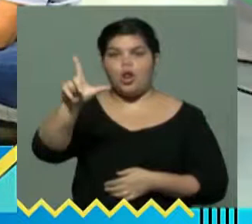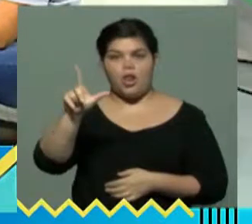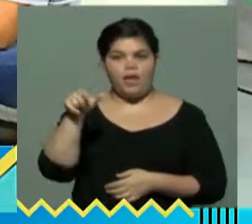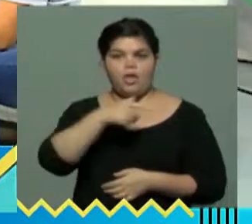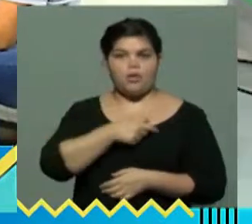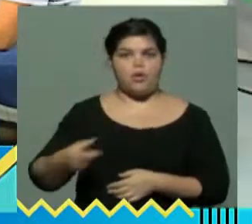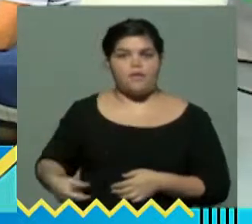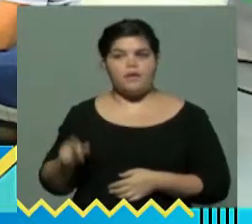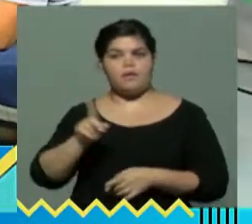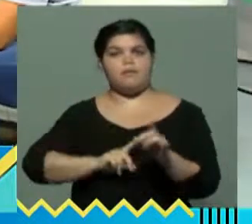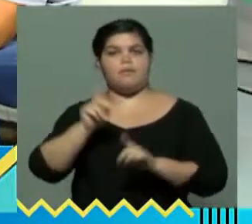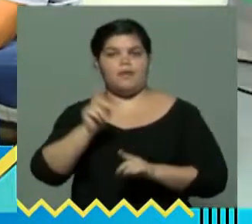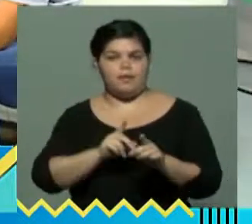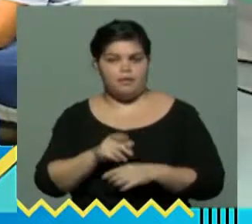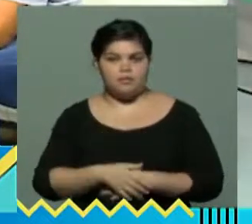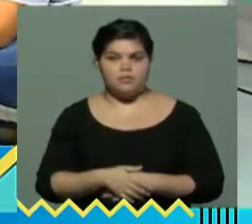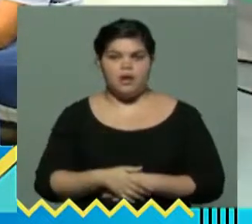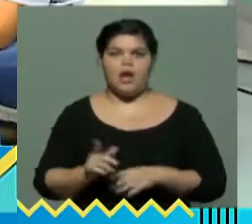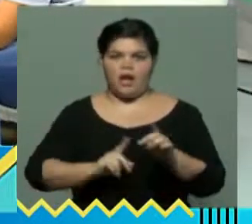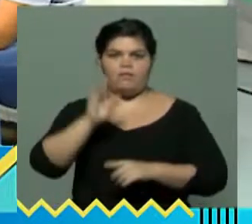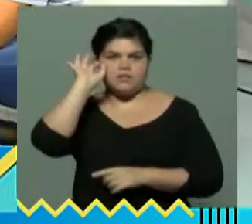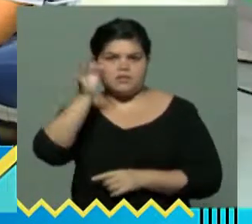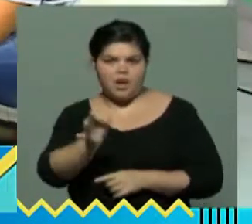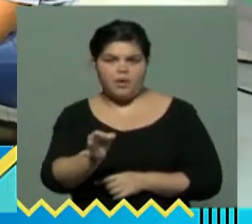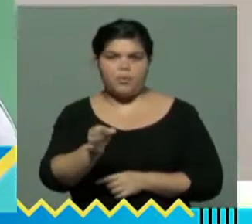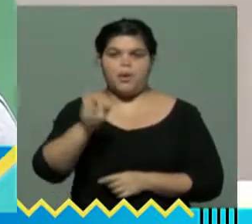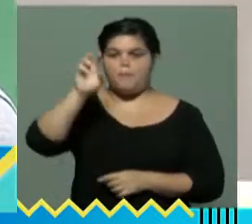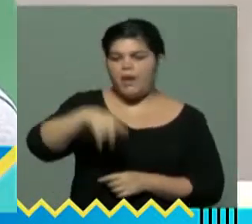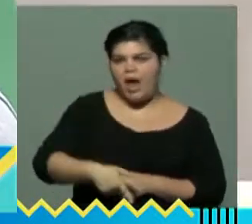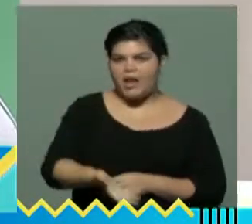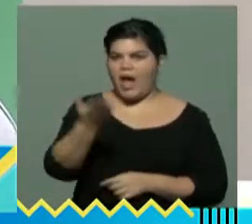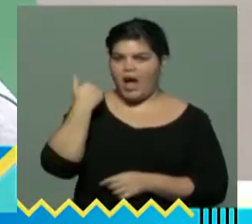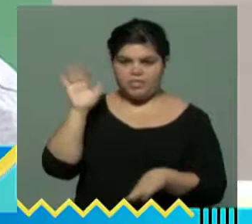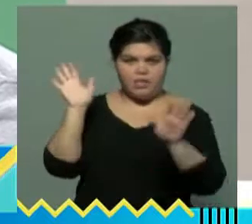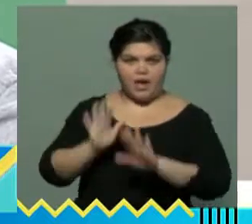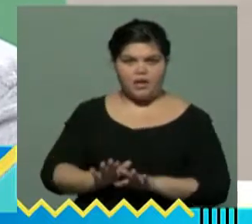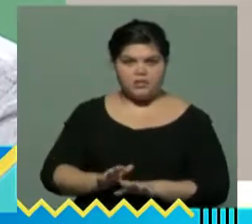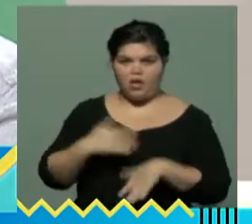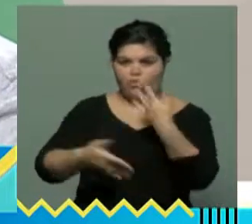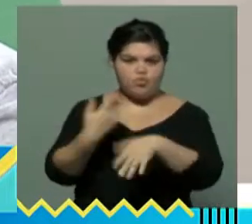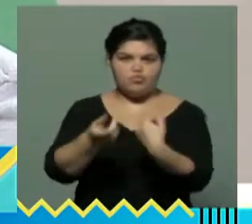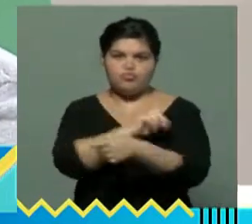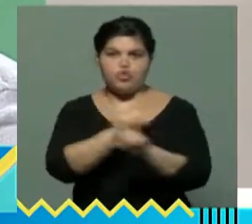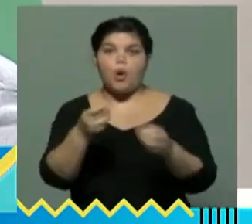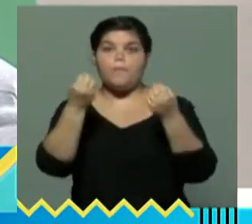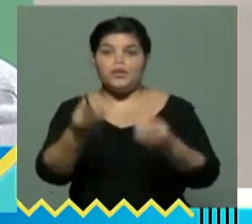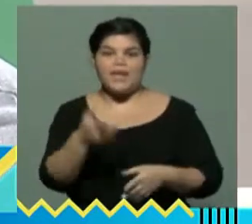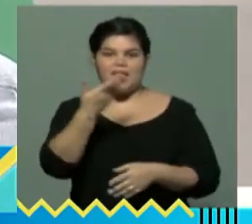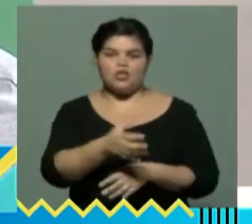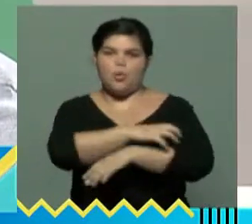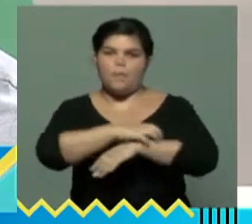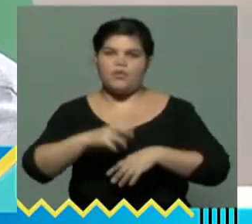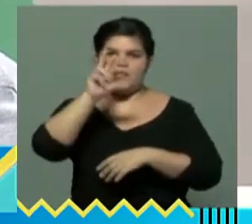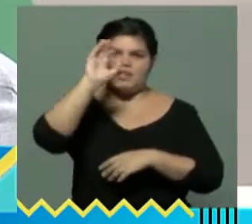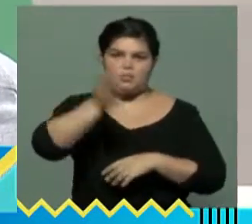como conseguimos que hay muchas herramientas y planes que la gestión anterior hizo, que claramente no funcionaron porque dejaron un país con 30% de pobreza y